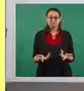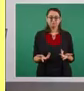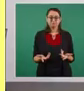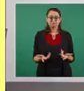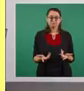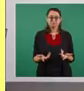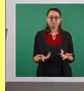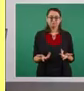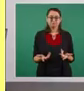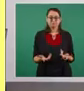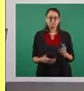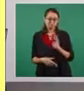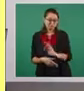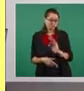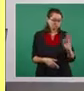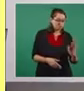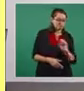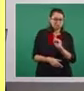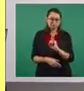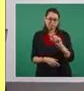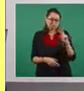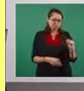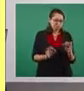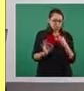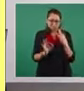discrepancias en cuanto a la fecha exacta,